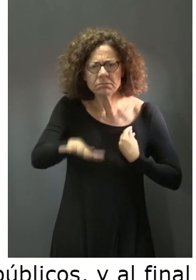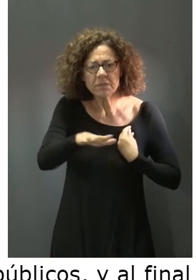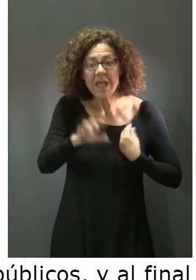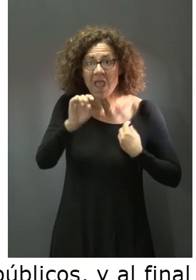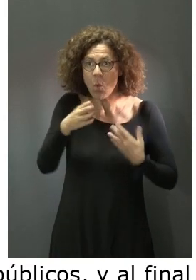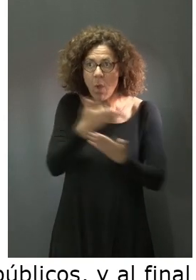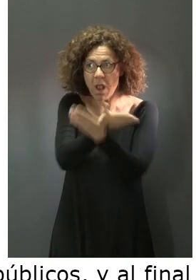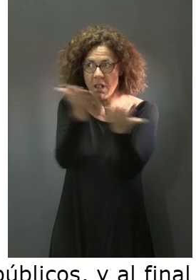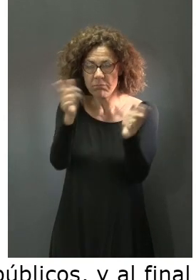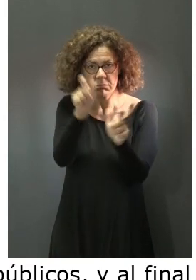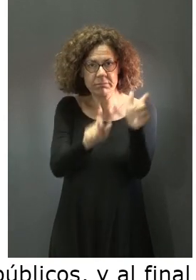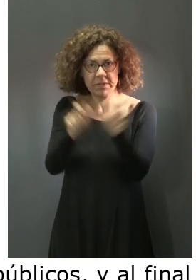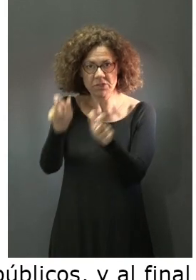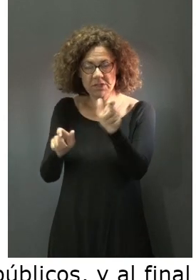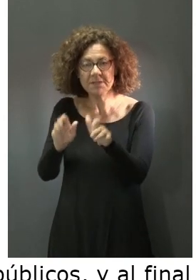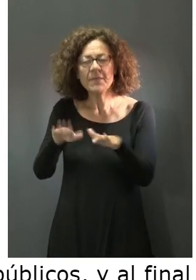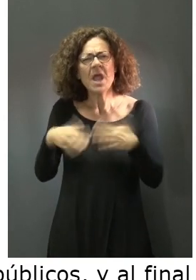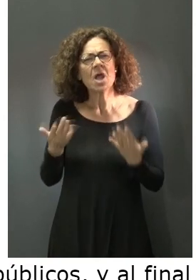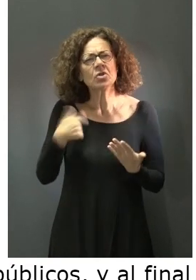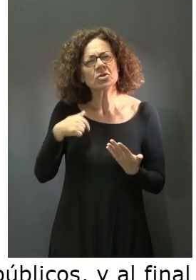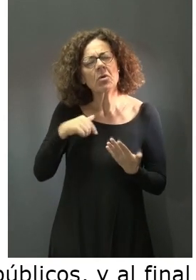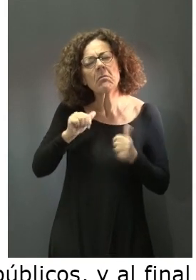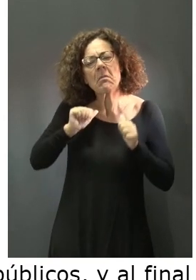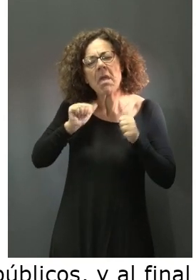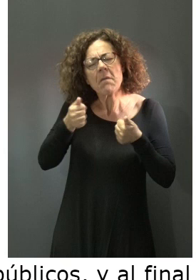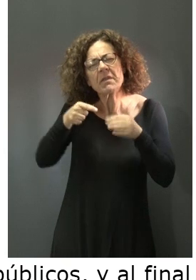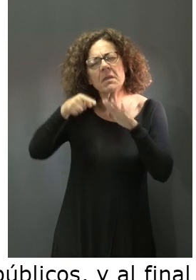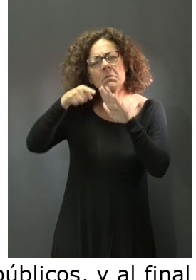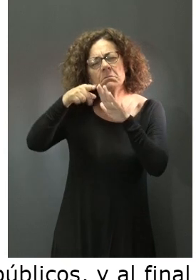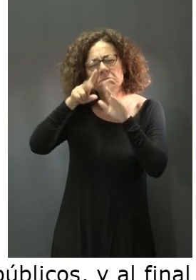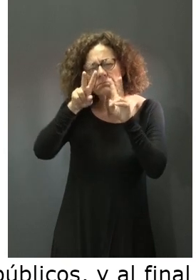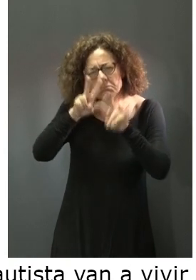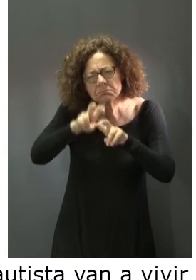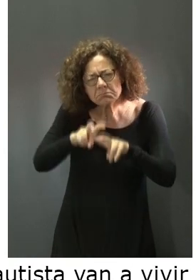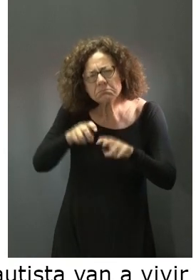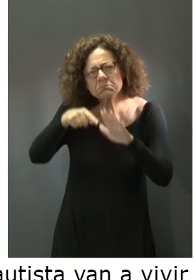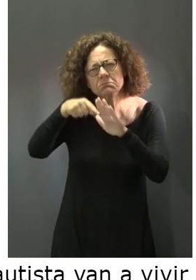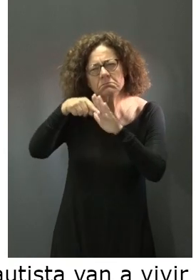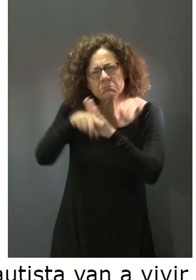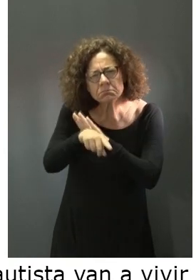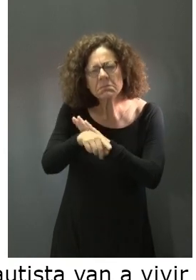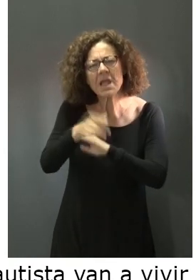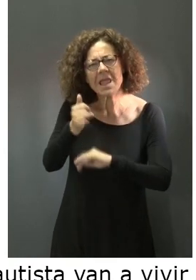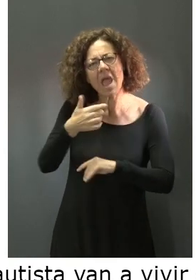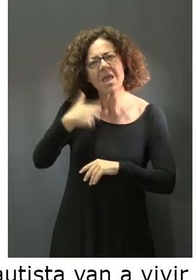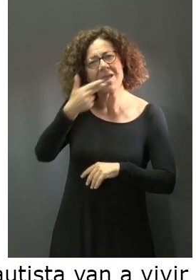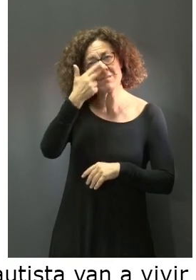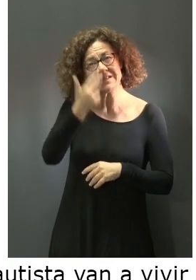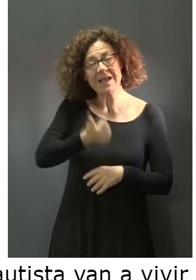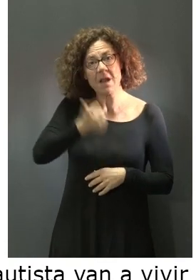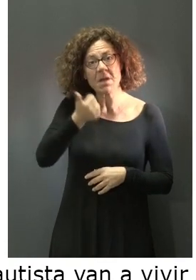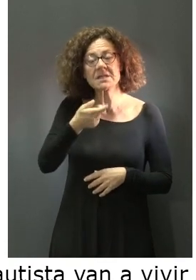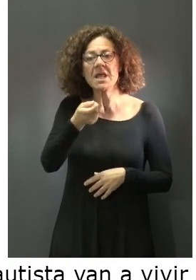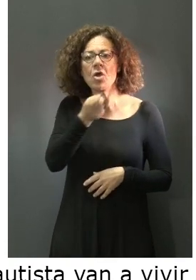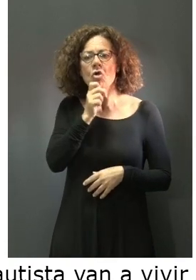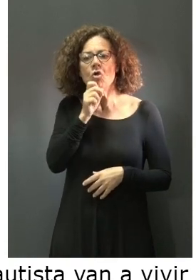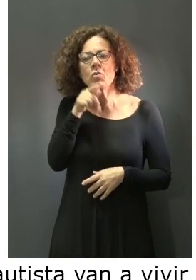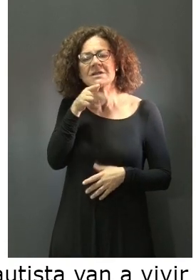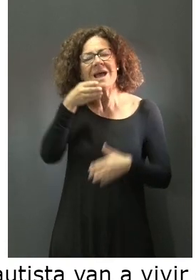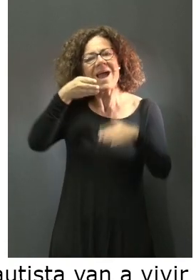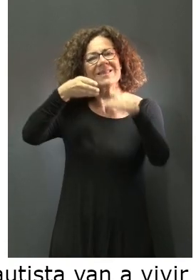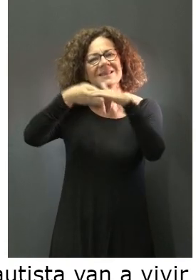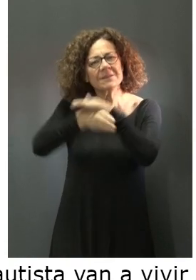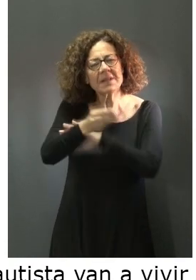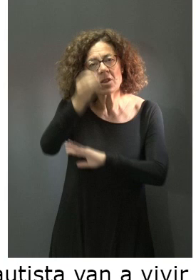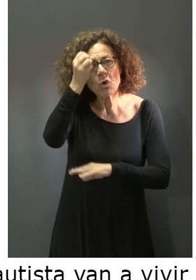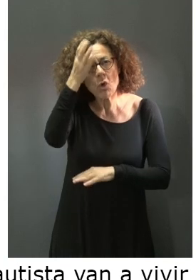el resto de personas. Y entonces yo me empecé a meter en ese tema. Y ahí es donde me empezó a interesar como ese punto de accesibilidad